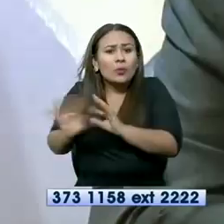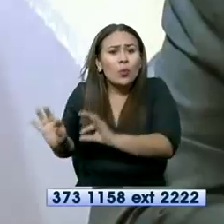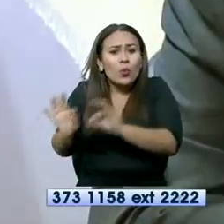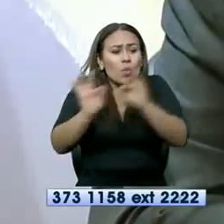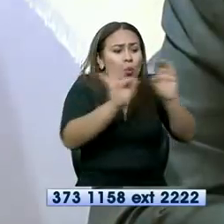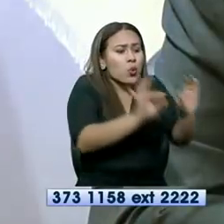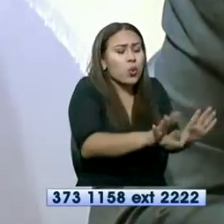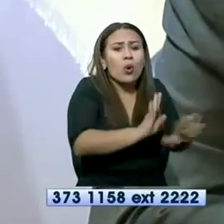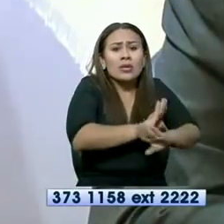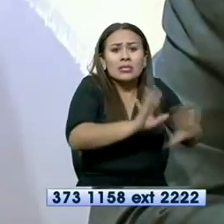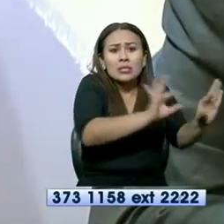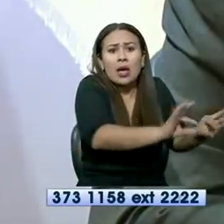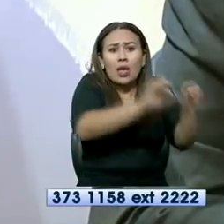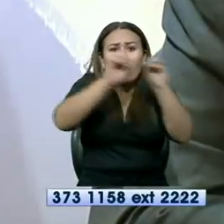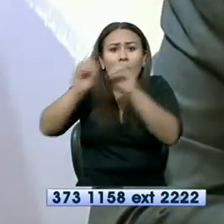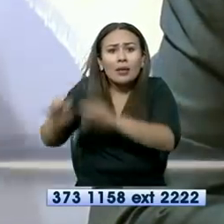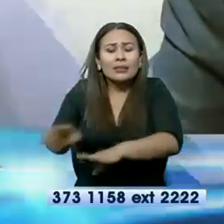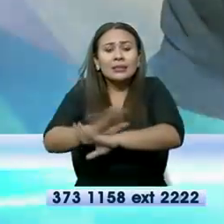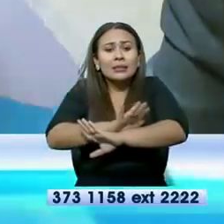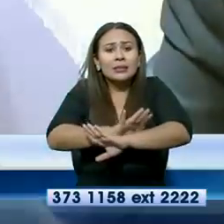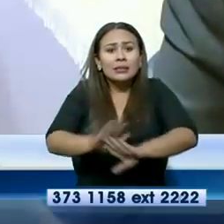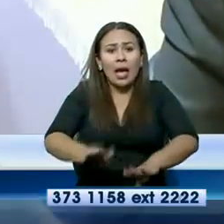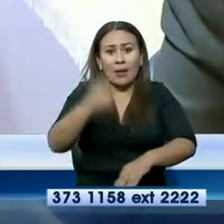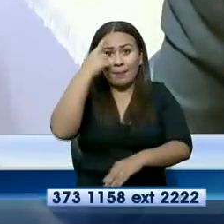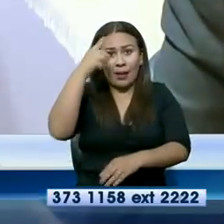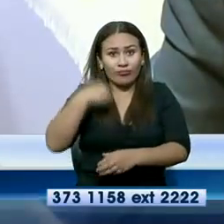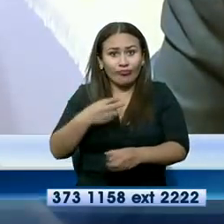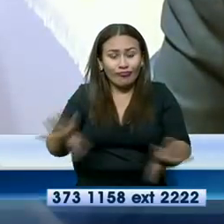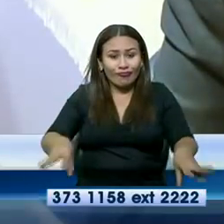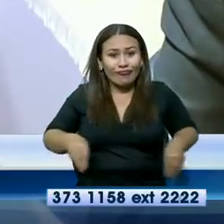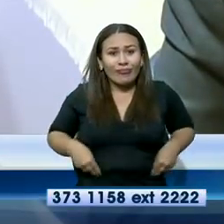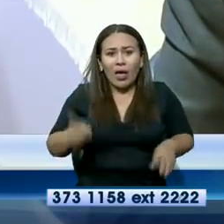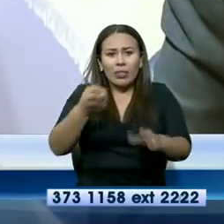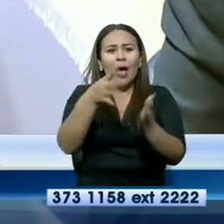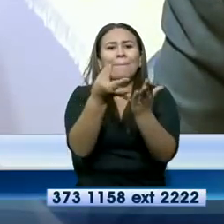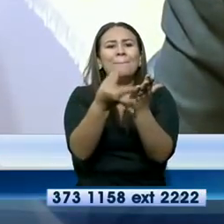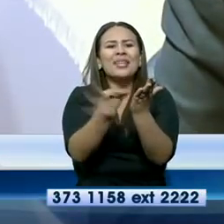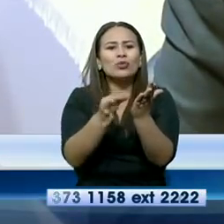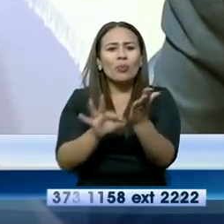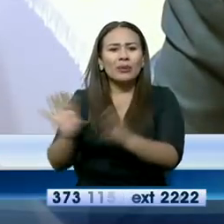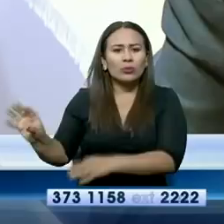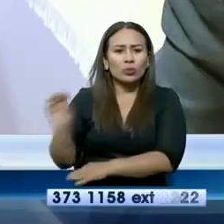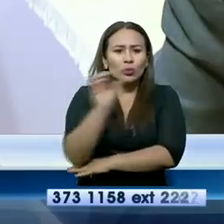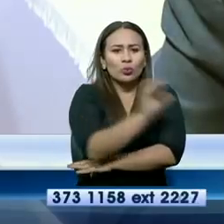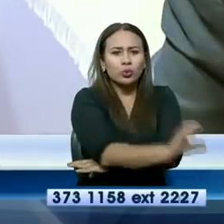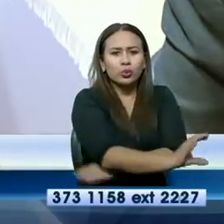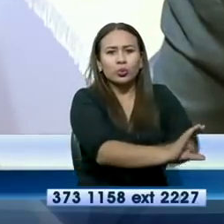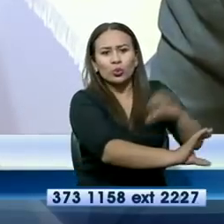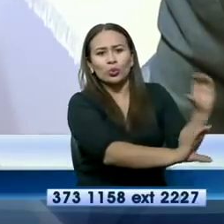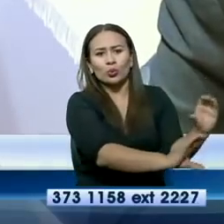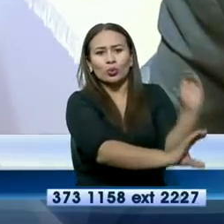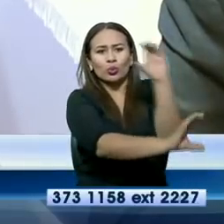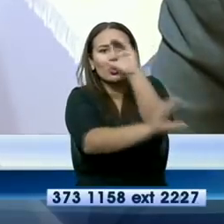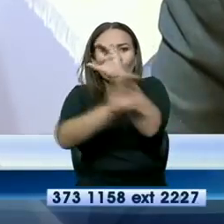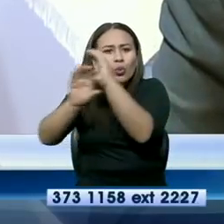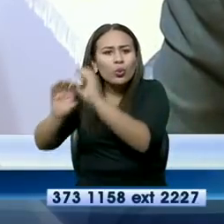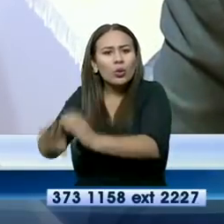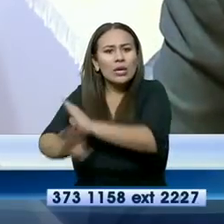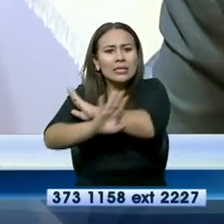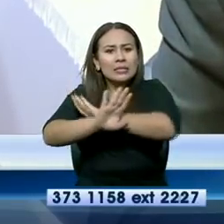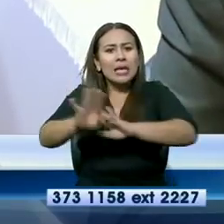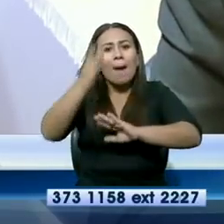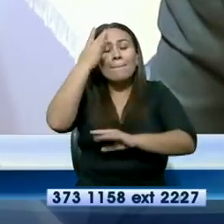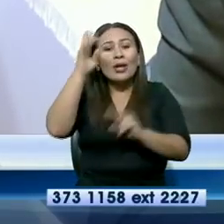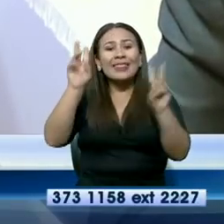que entender que estas acciones son las que nos permiten hacer un uso eficiente de recursos, y la preocupación está en que, por motivos de